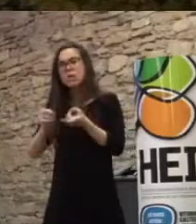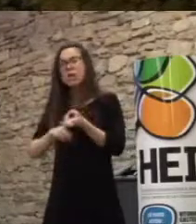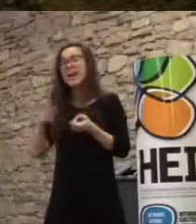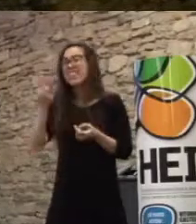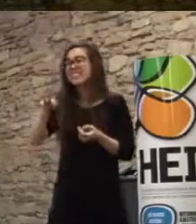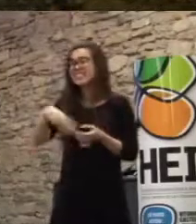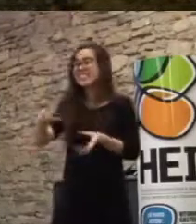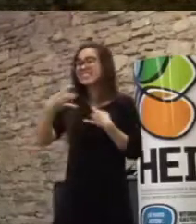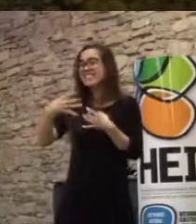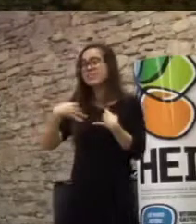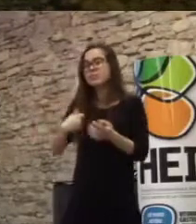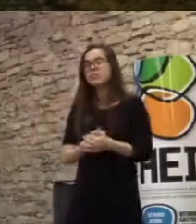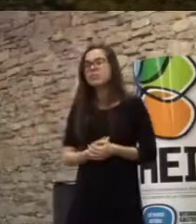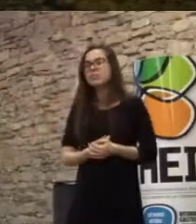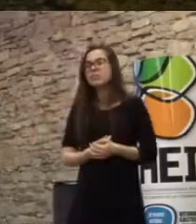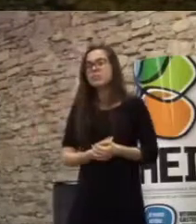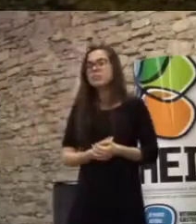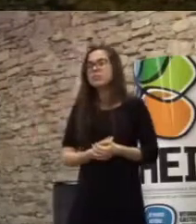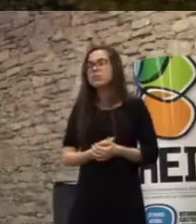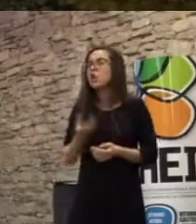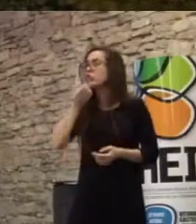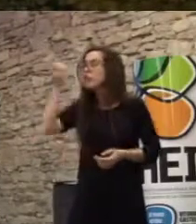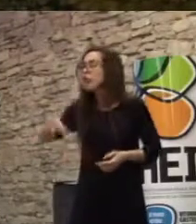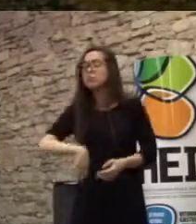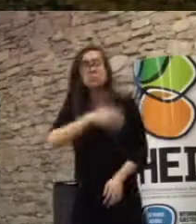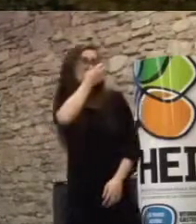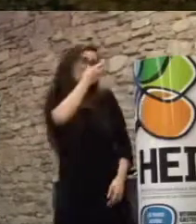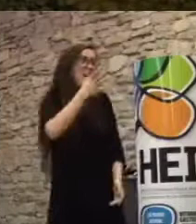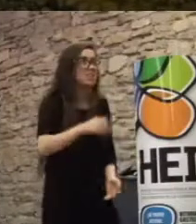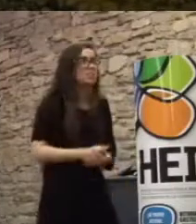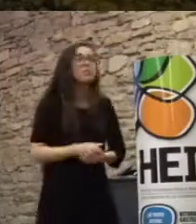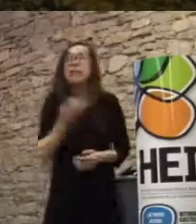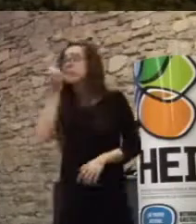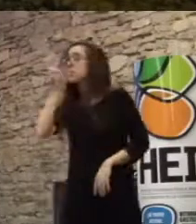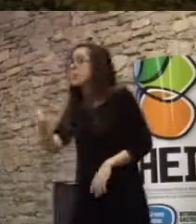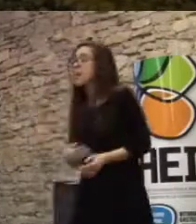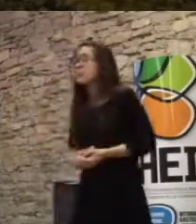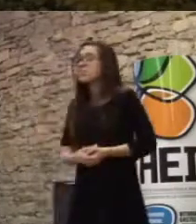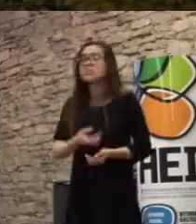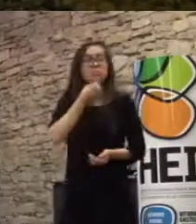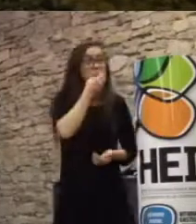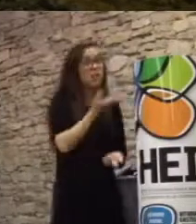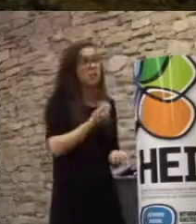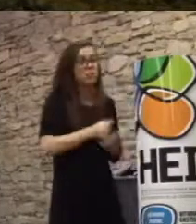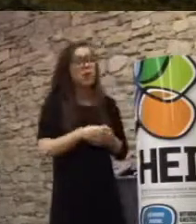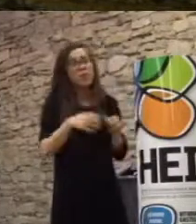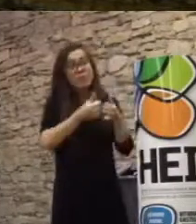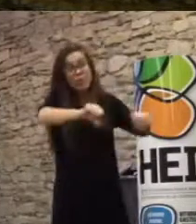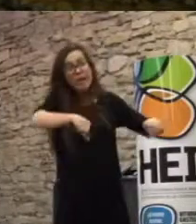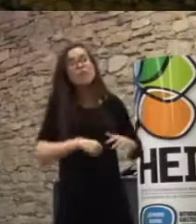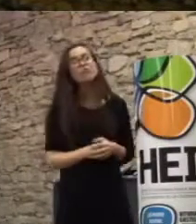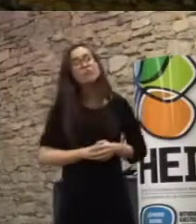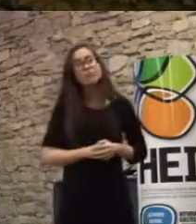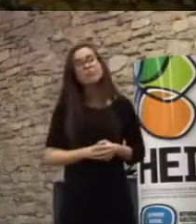jockey que tal de bueno como que bueno bueno no sólo es una respuesta tuya qué tal qué bueno lo que pasa es que me divorciado